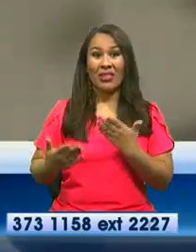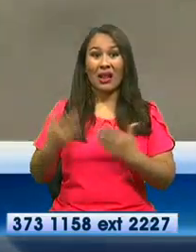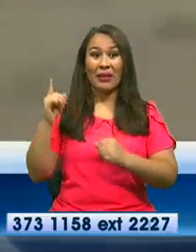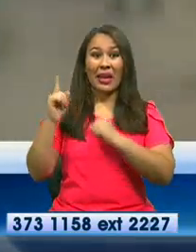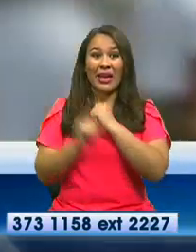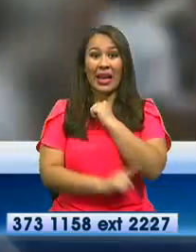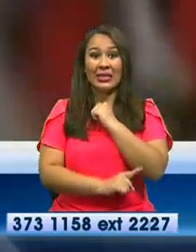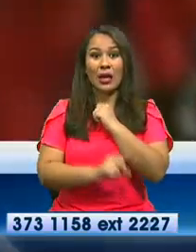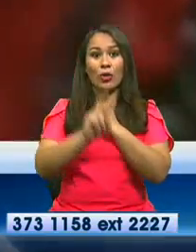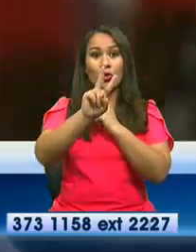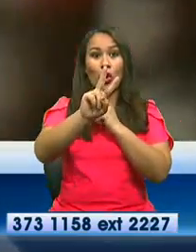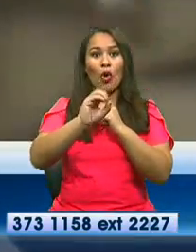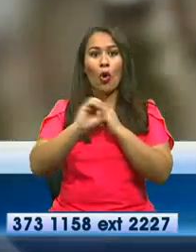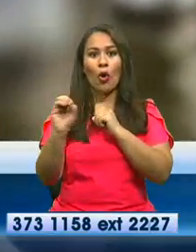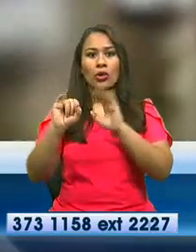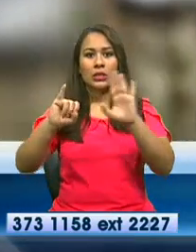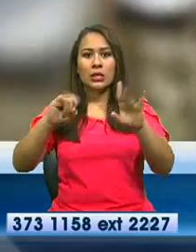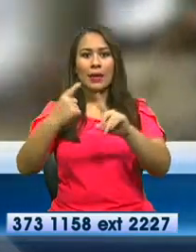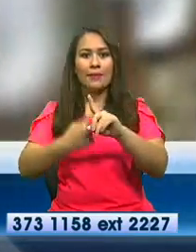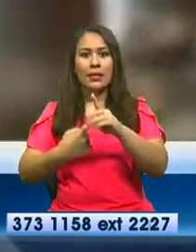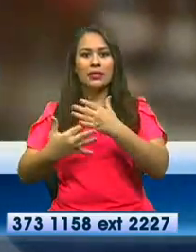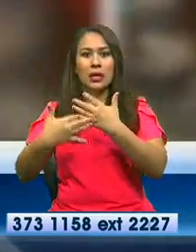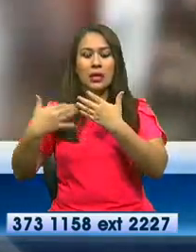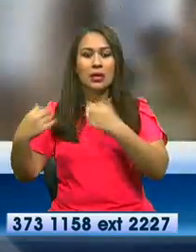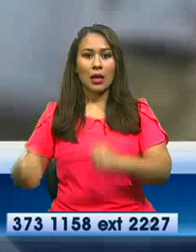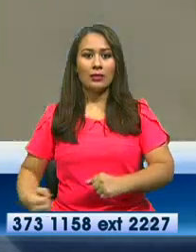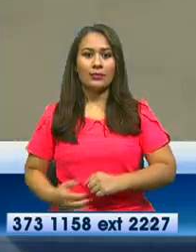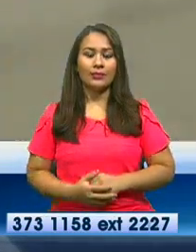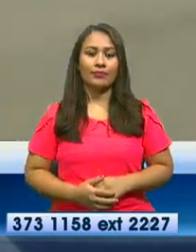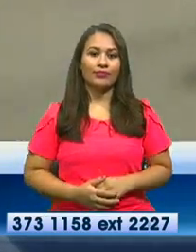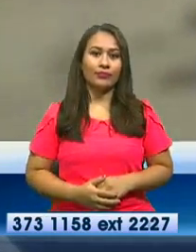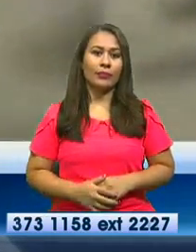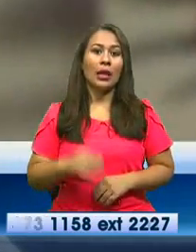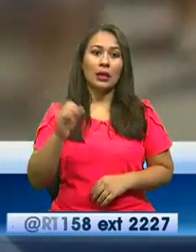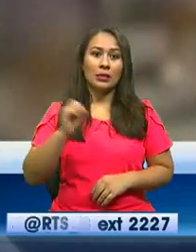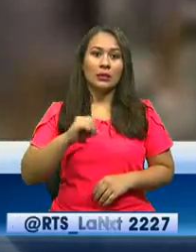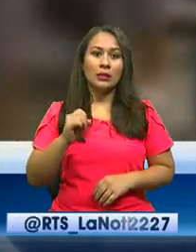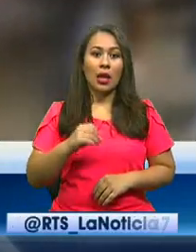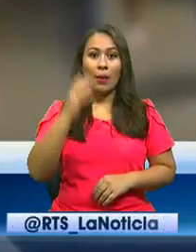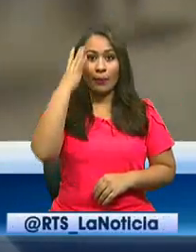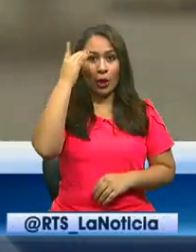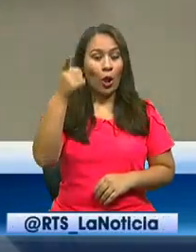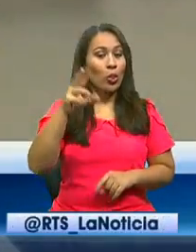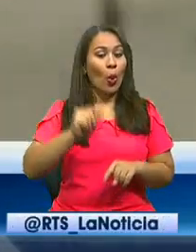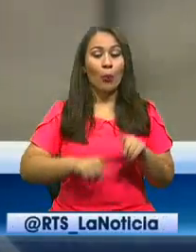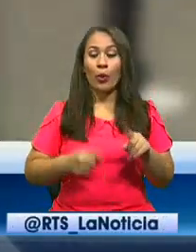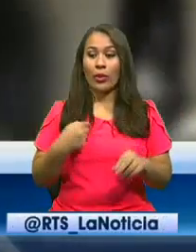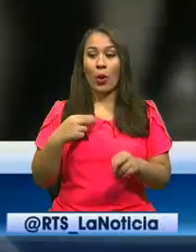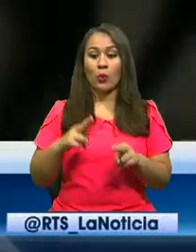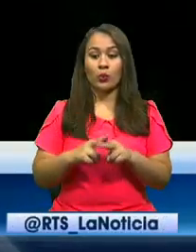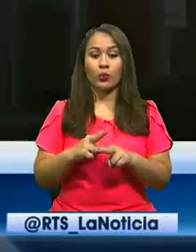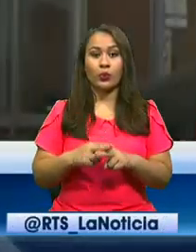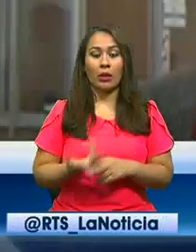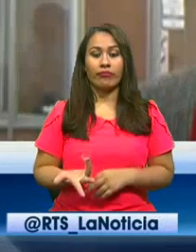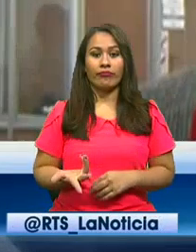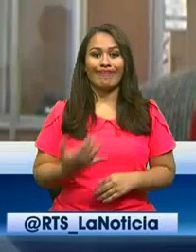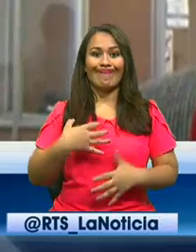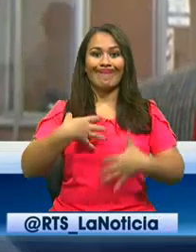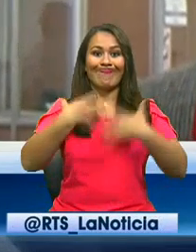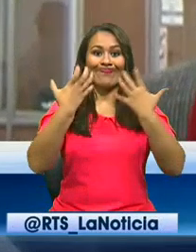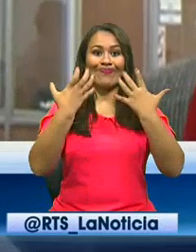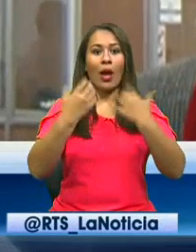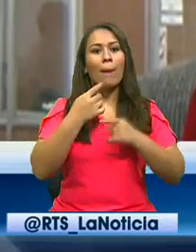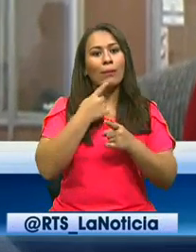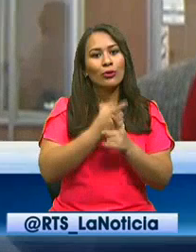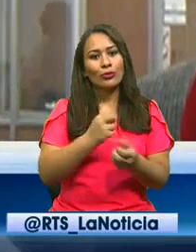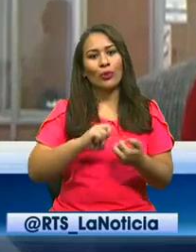de 2 a 6 meses de detención. Es un uso progresivo igual de un servidor. Un uso progresivo se extralimitó, que eso es lo que